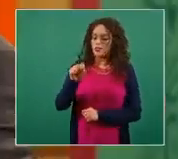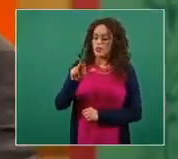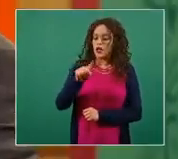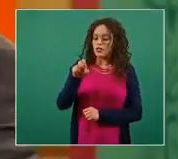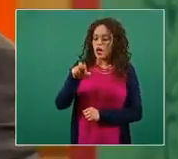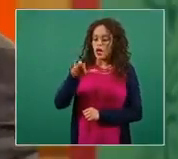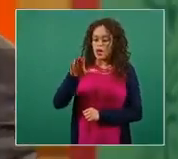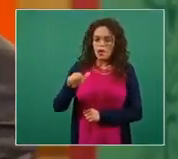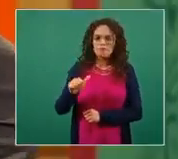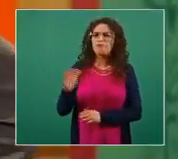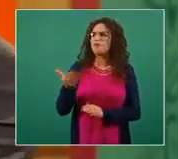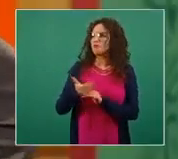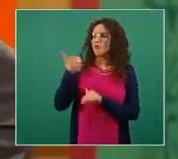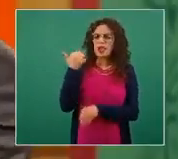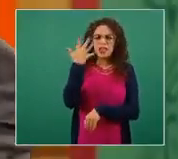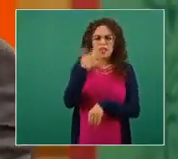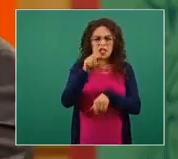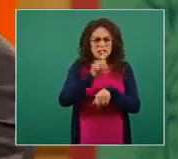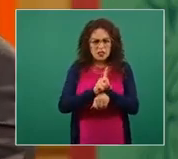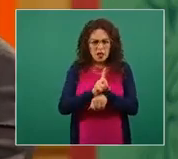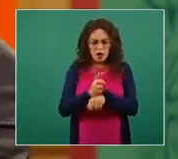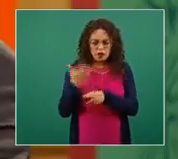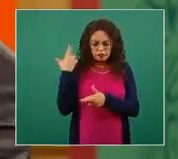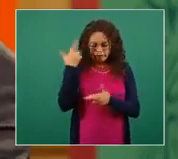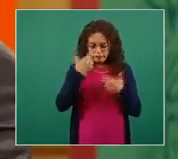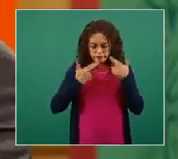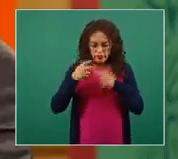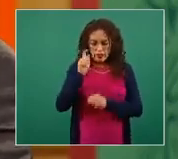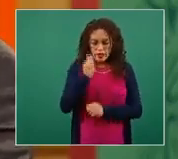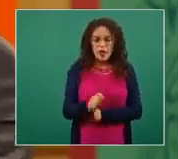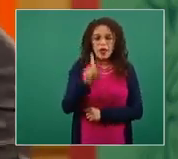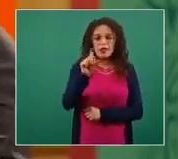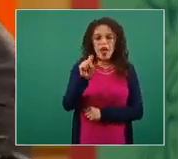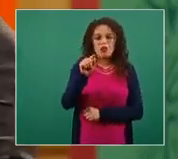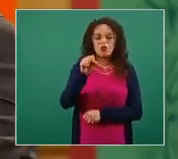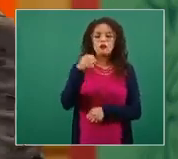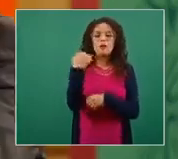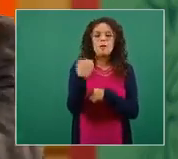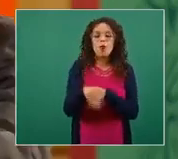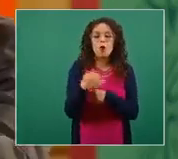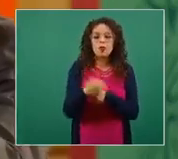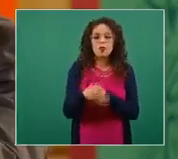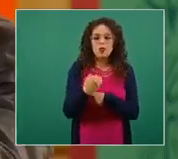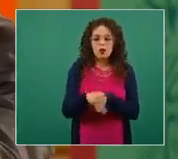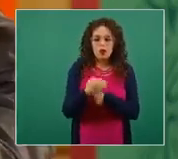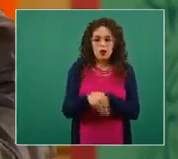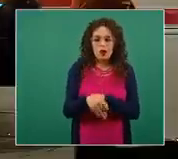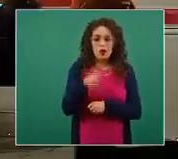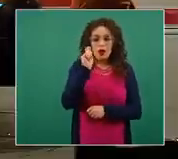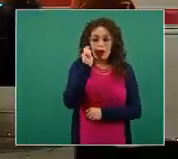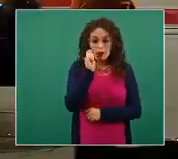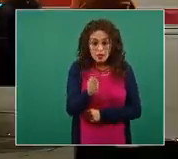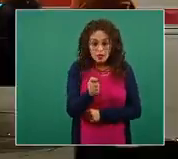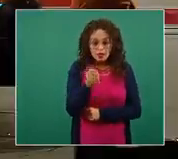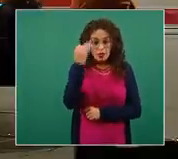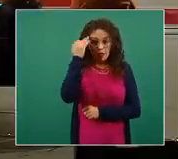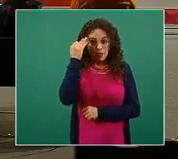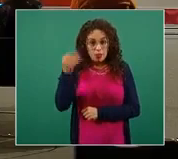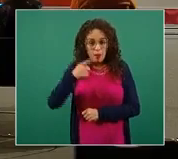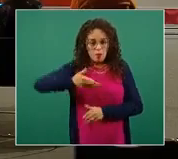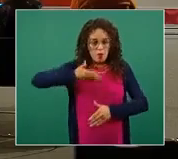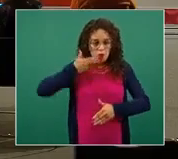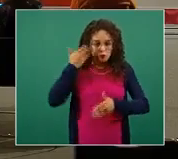se analizaron los datos interinos, es decir, los datos provisionales, de lo que se lleva de tiempo de seguimiento del